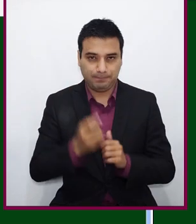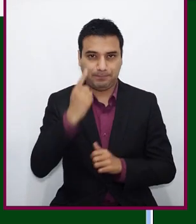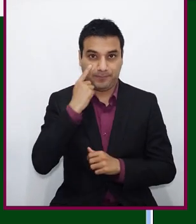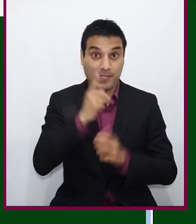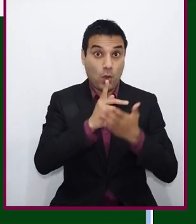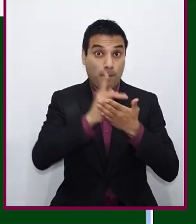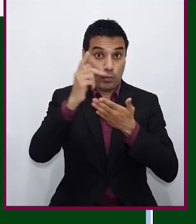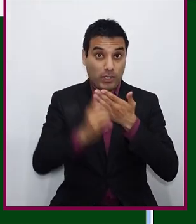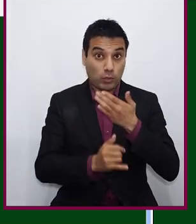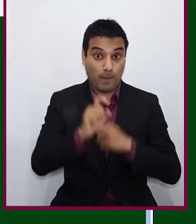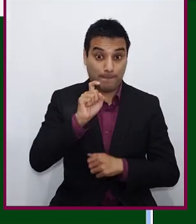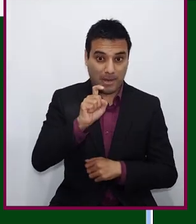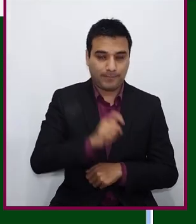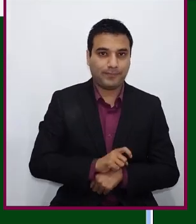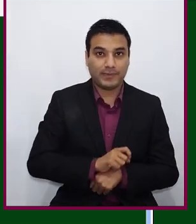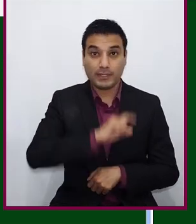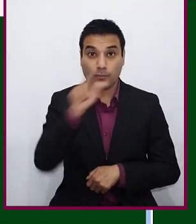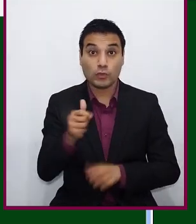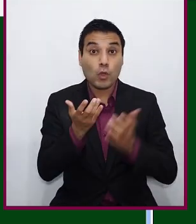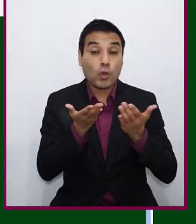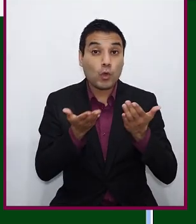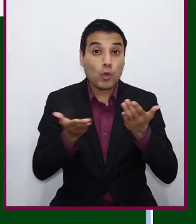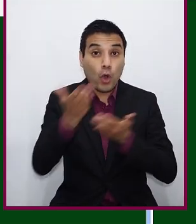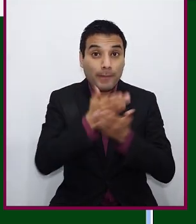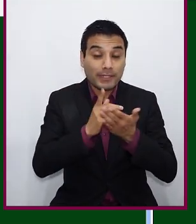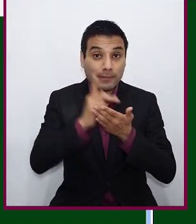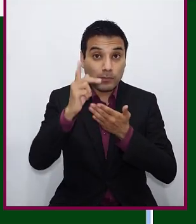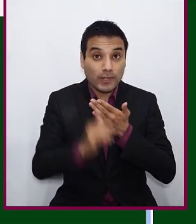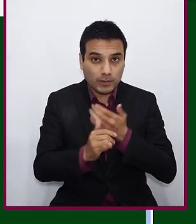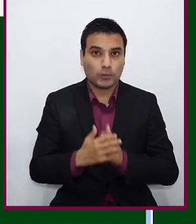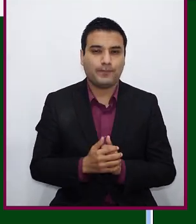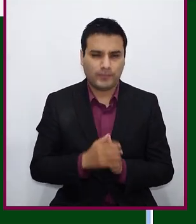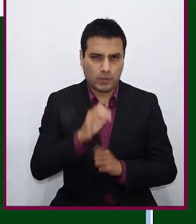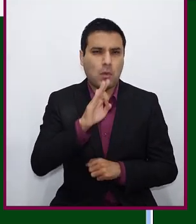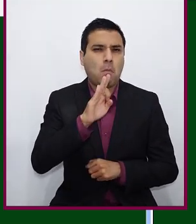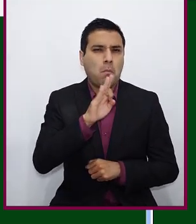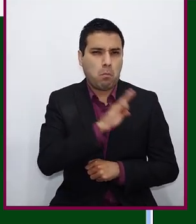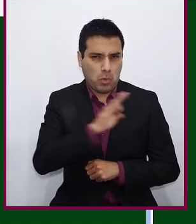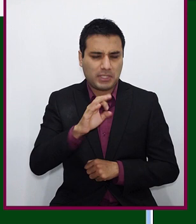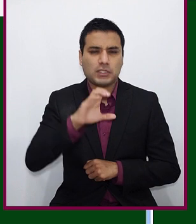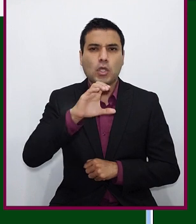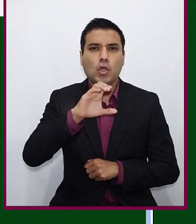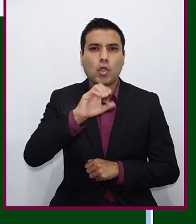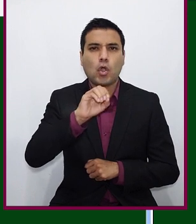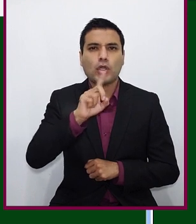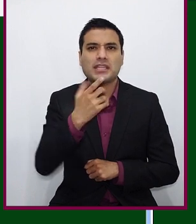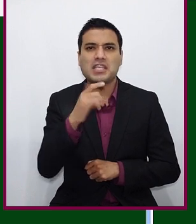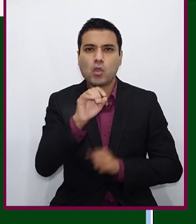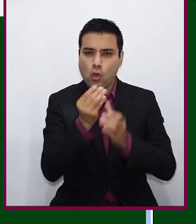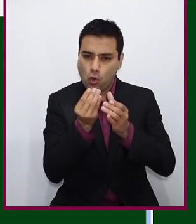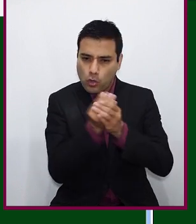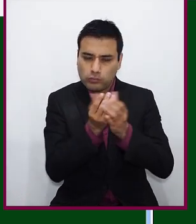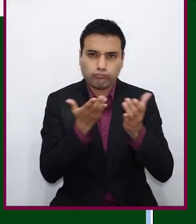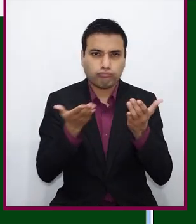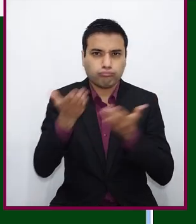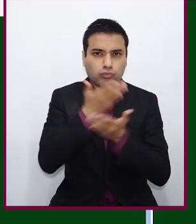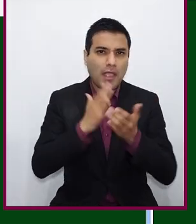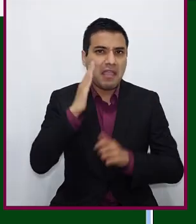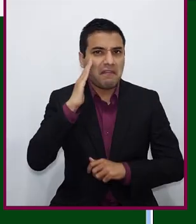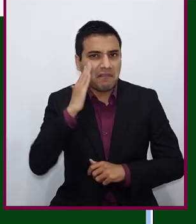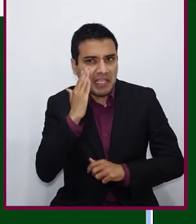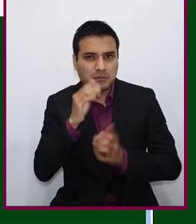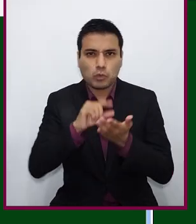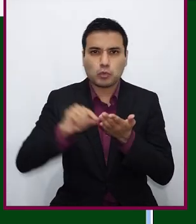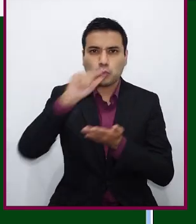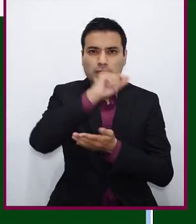pueden compartir su código en cualquier sitio de redes sociales utilizando las opciones de redes sociales proporcionadas